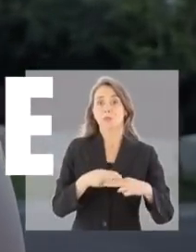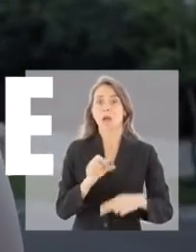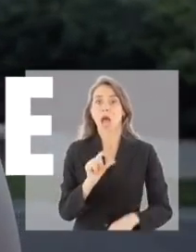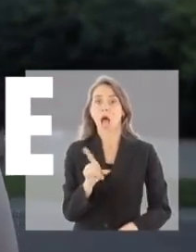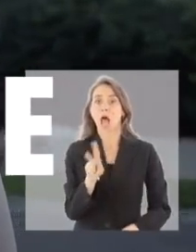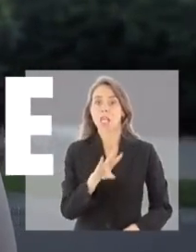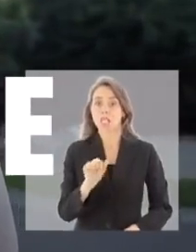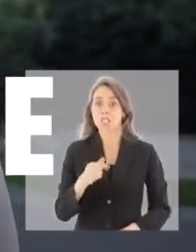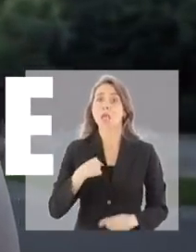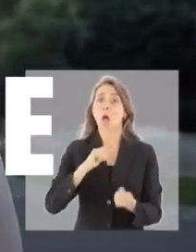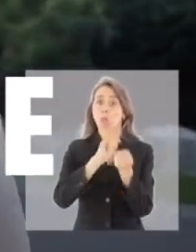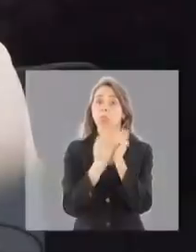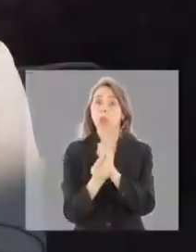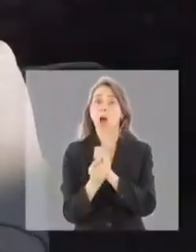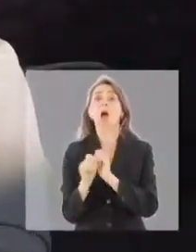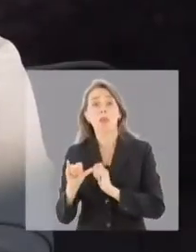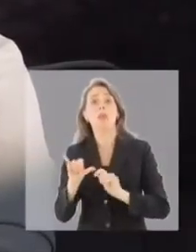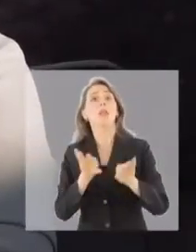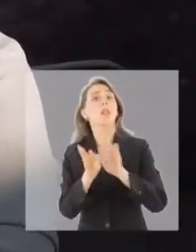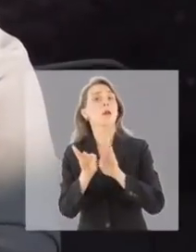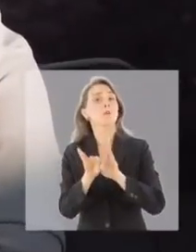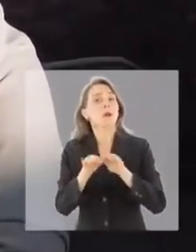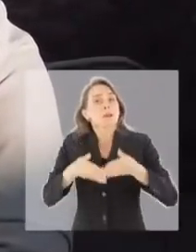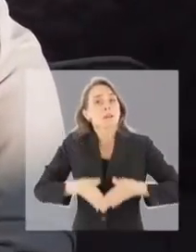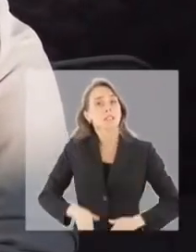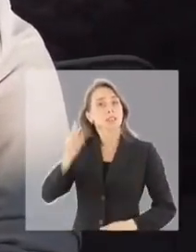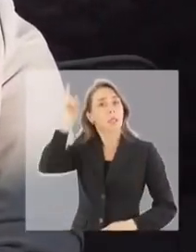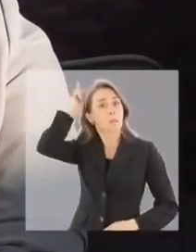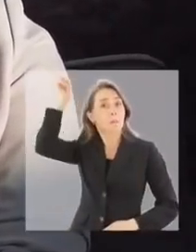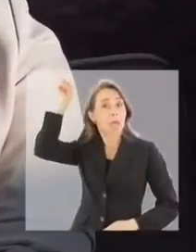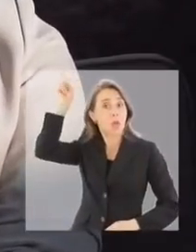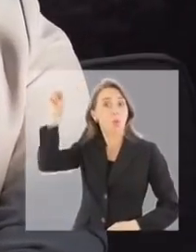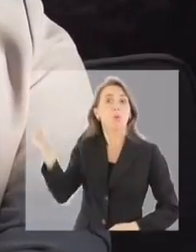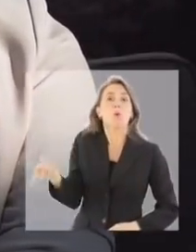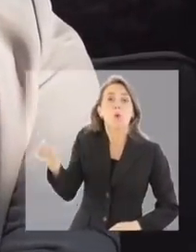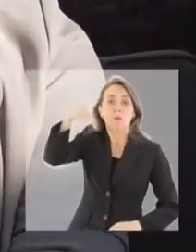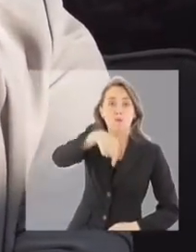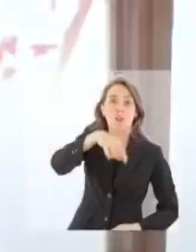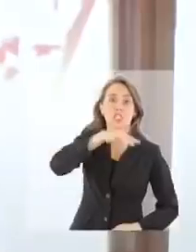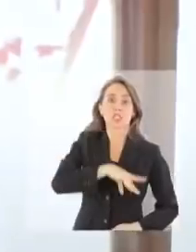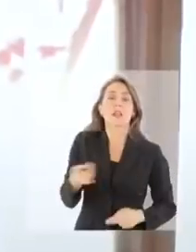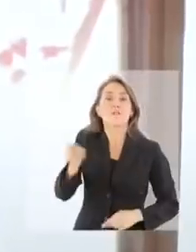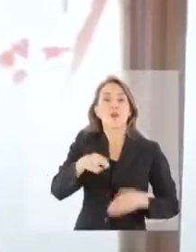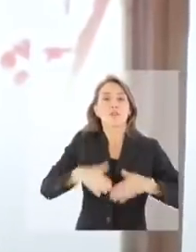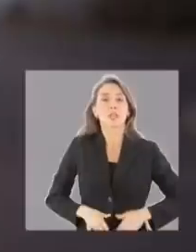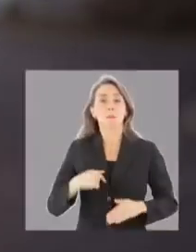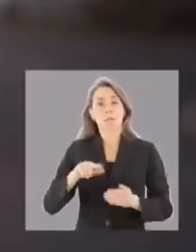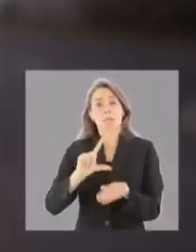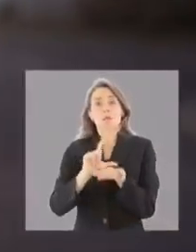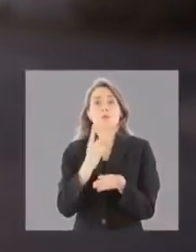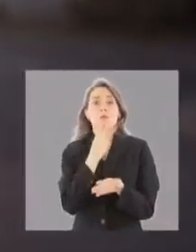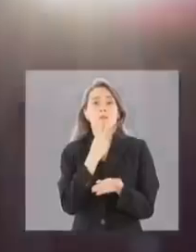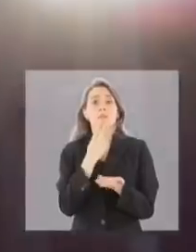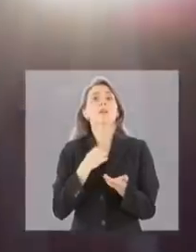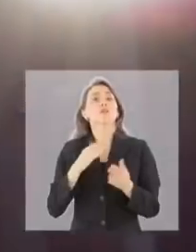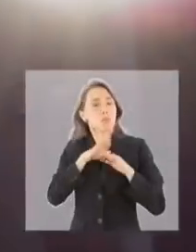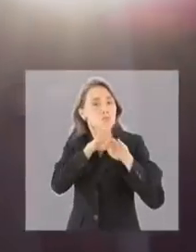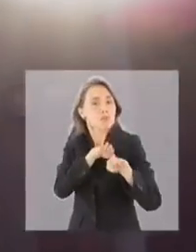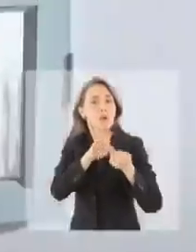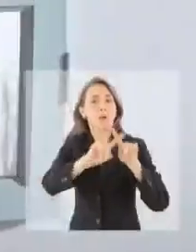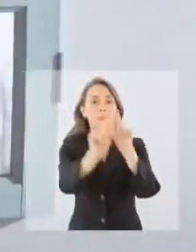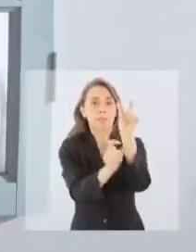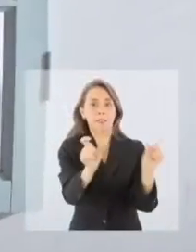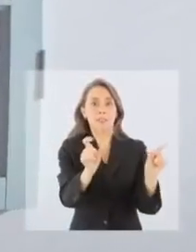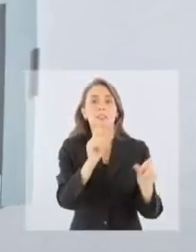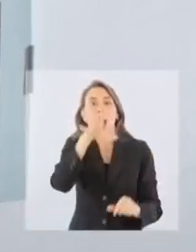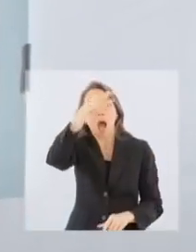Mi nombre es Alesia, soy transgénero y lesbiana. Nací en Perú y volví a nacer en Chile, que hoy es mi hogar. Y estoy comprometida con la